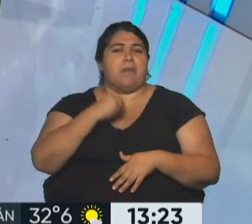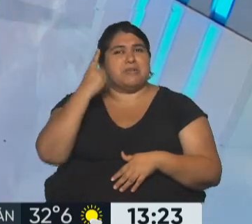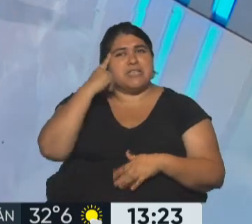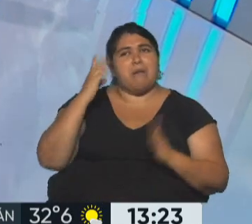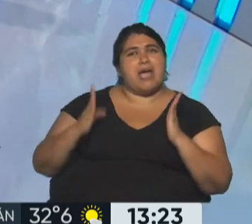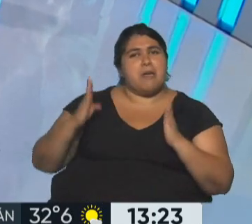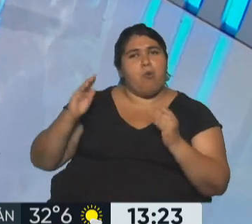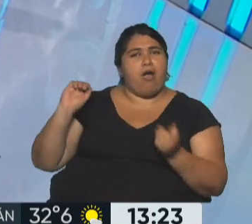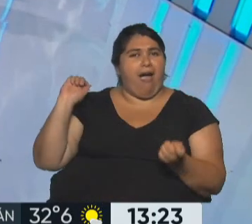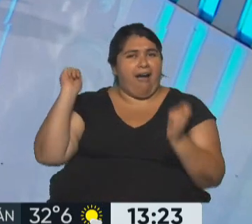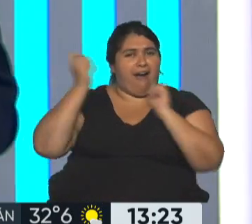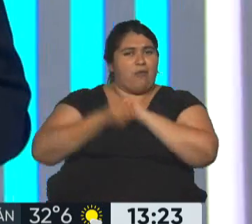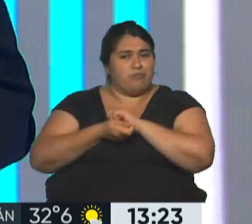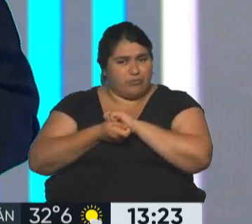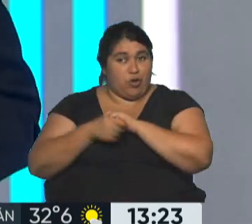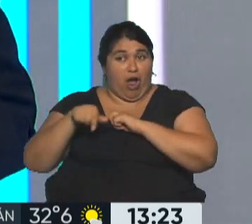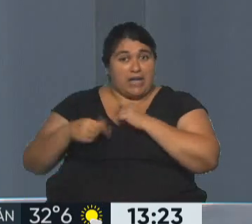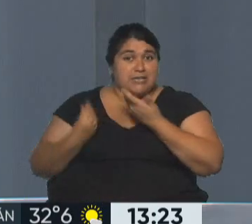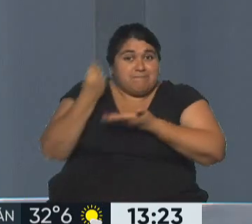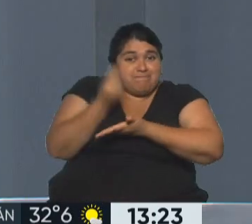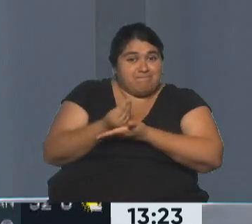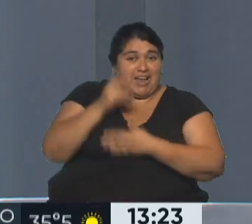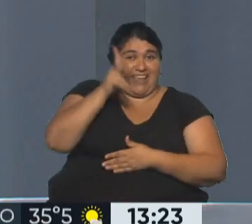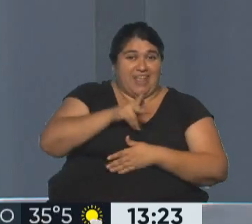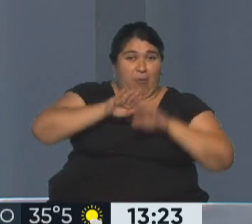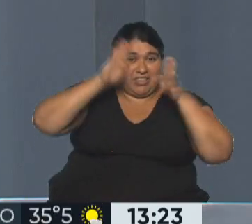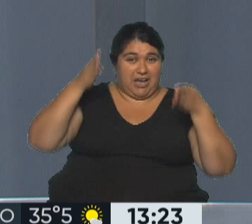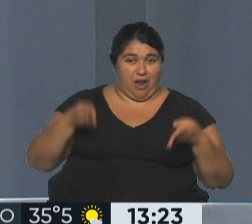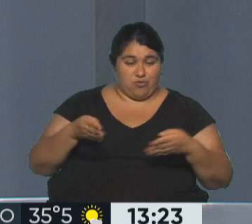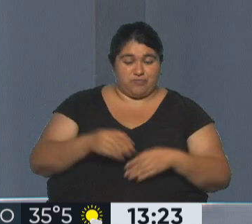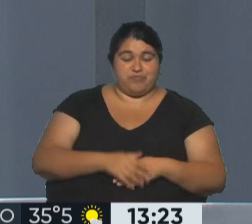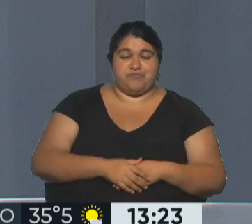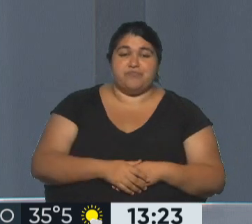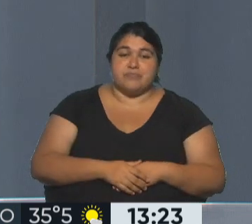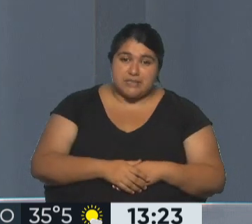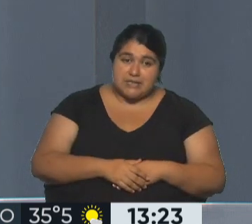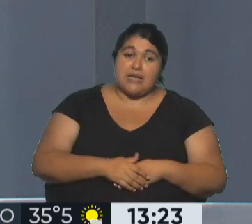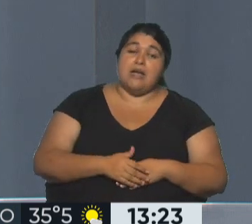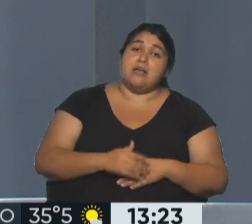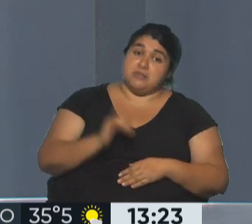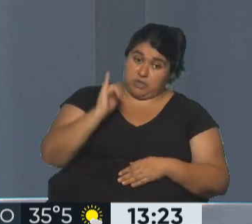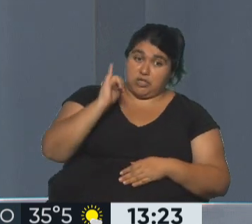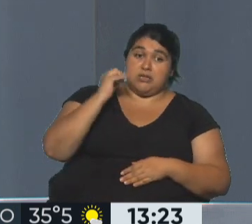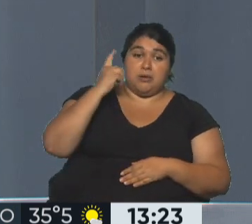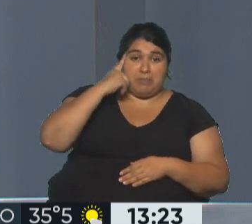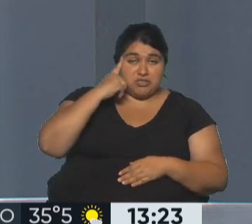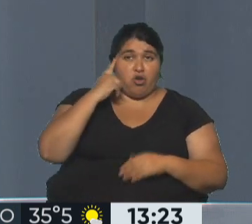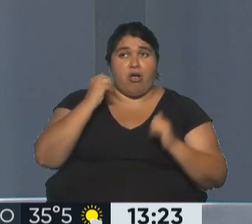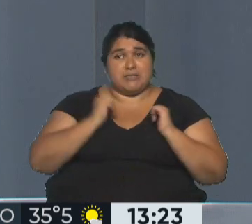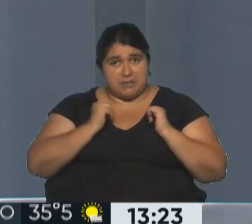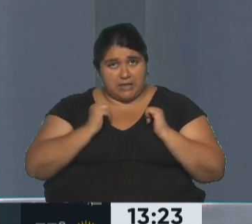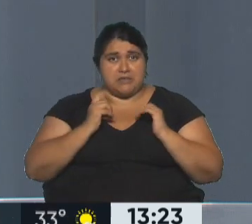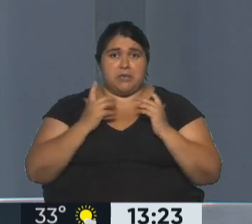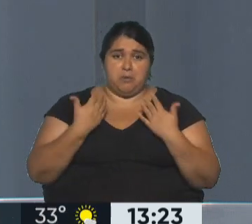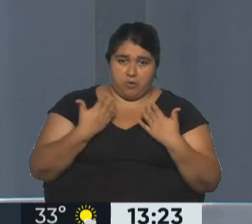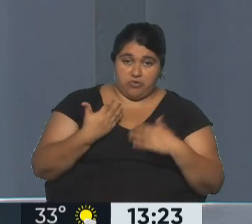con el Papa Francisco allí en el Vaticano. Sí ha creado expectativas. No hay que olvidarse que el anterior